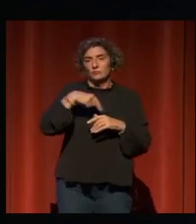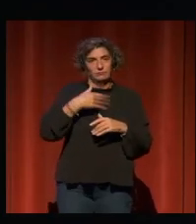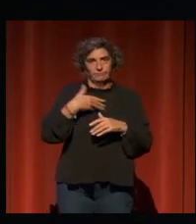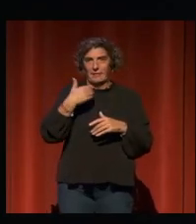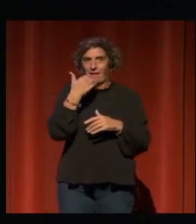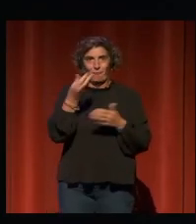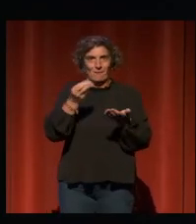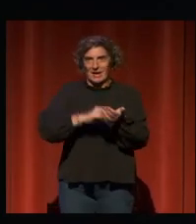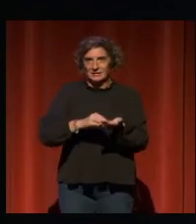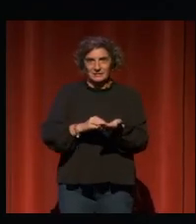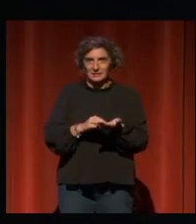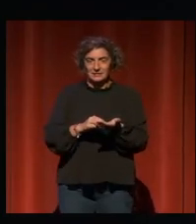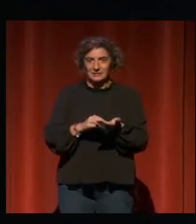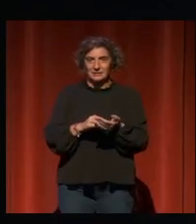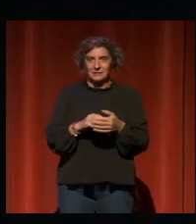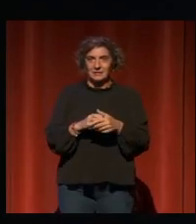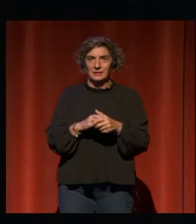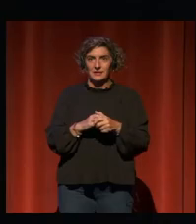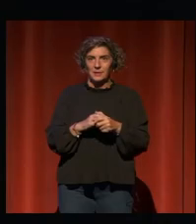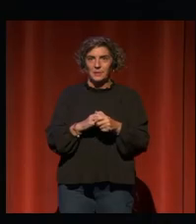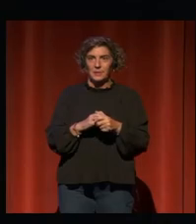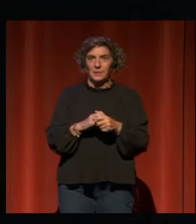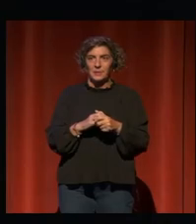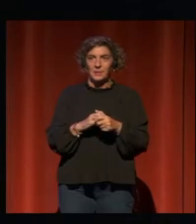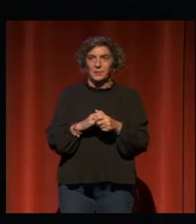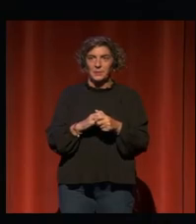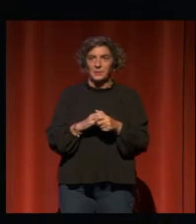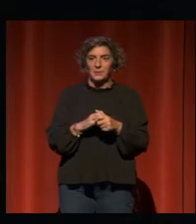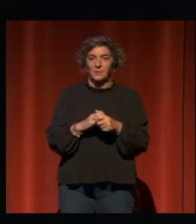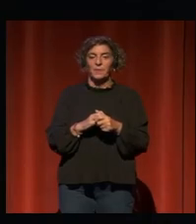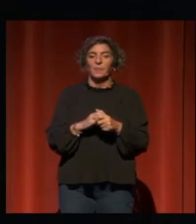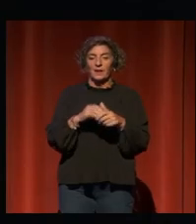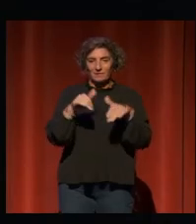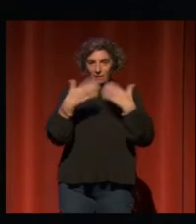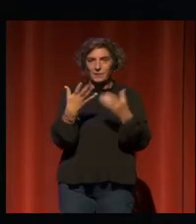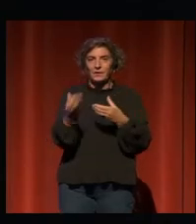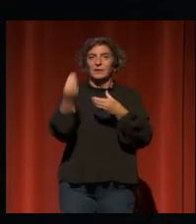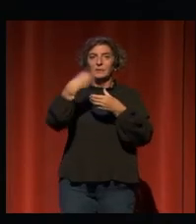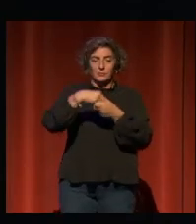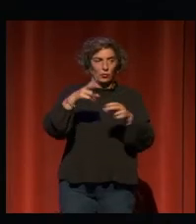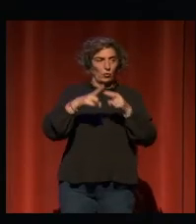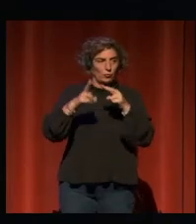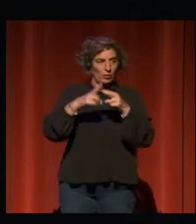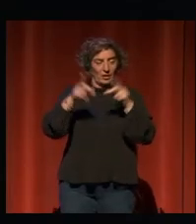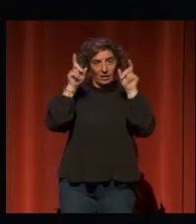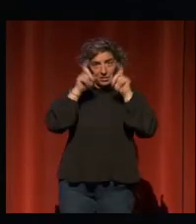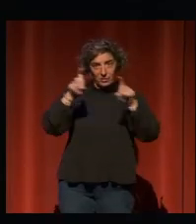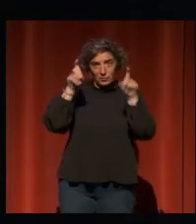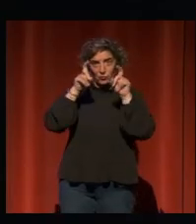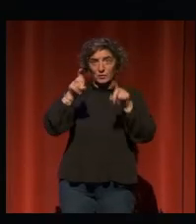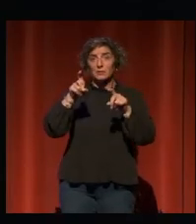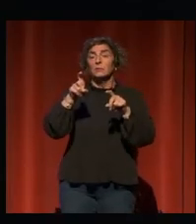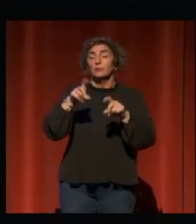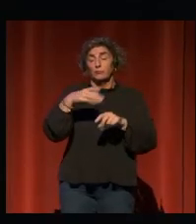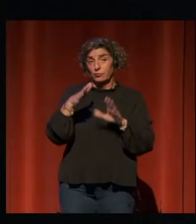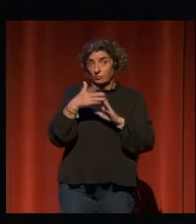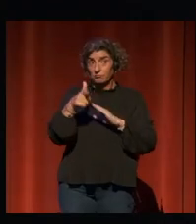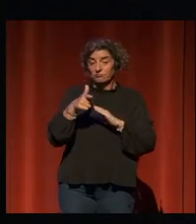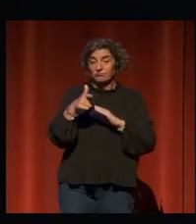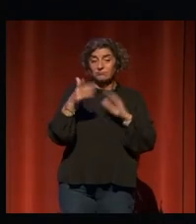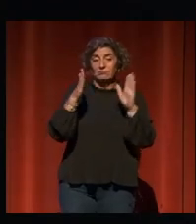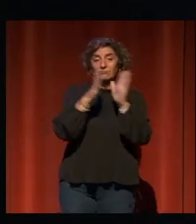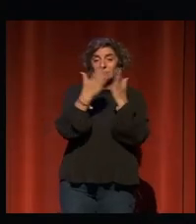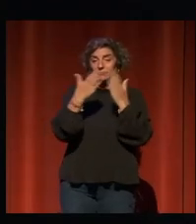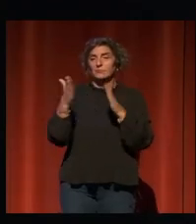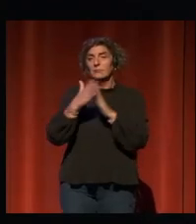eh queremos que se mencionen en las políticas educativas porque las bibliotecas pueden contribuir a la capacidad